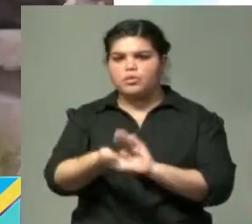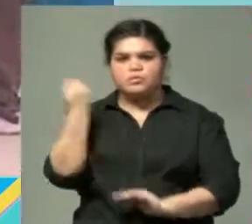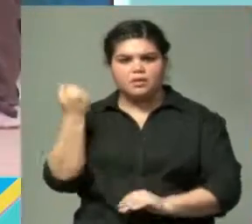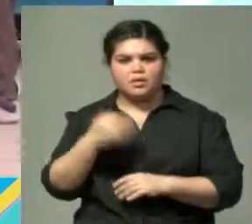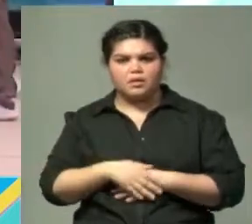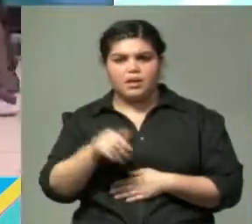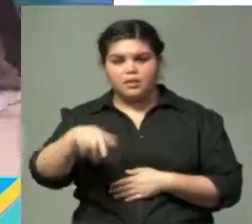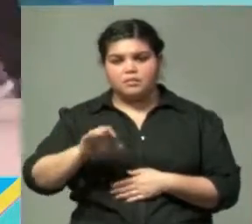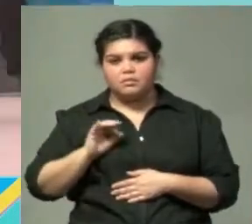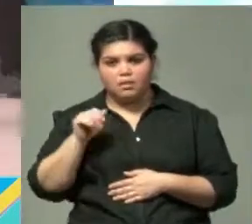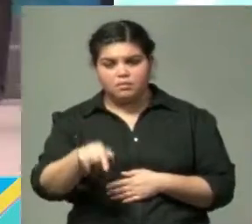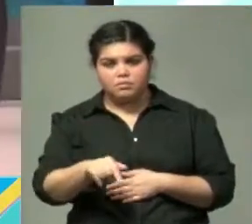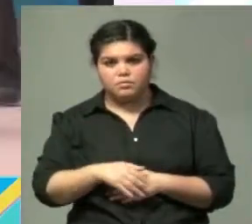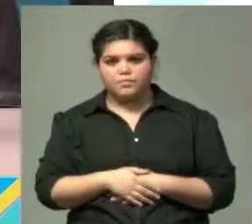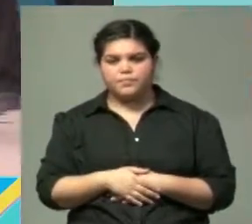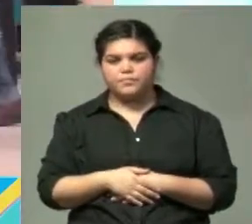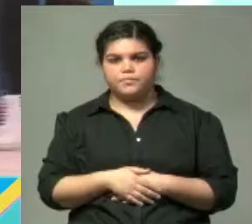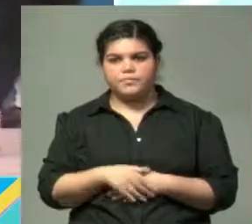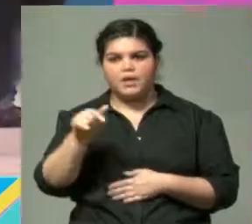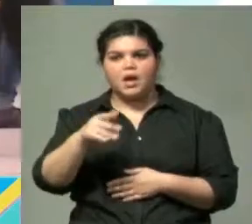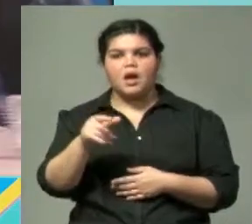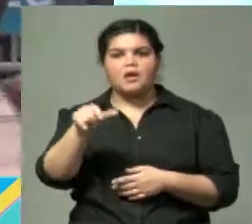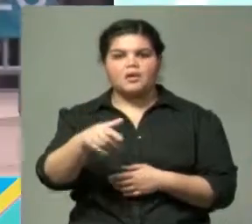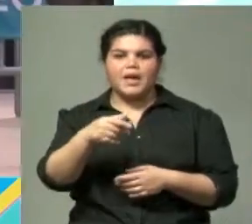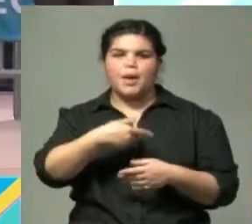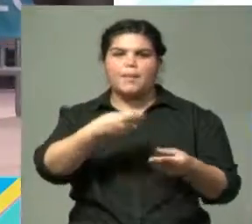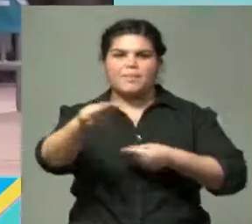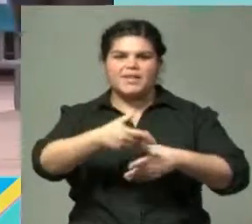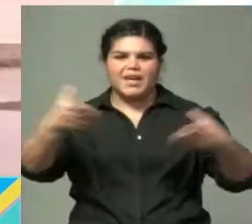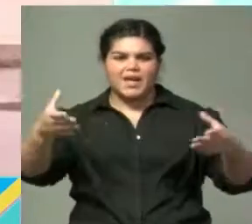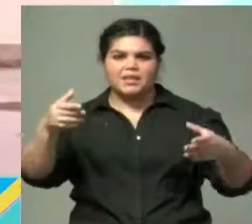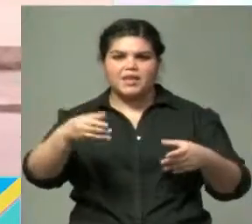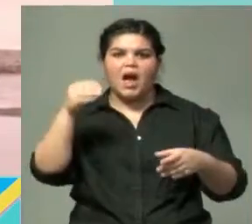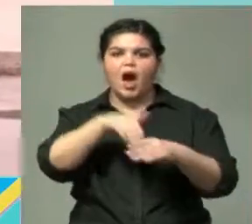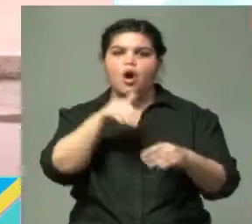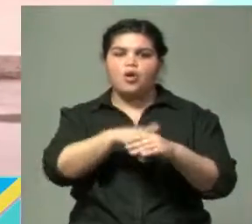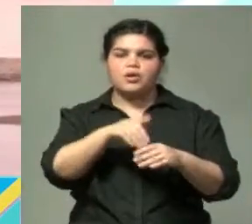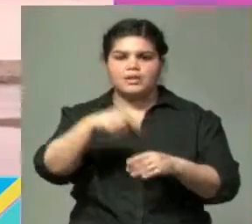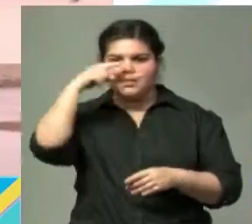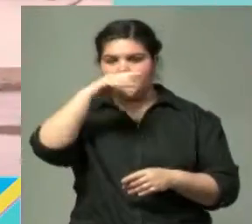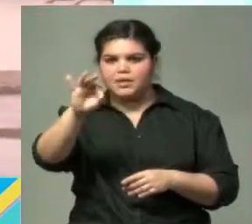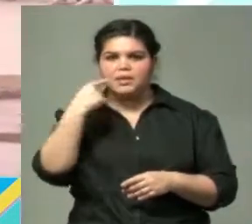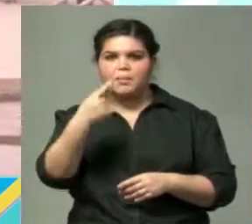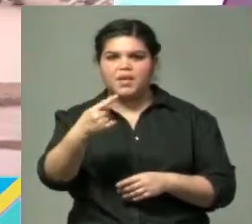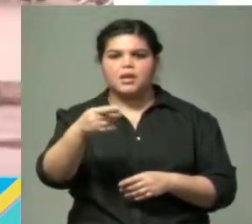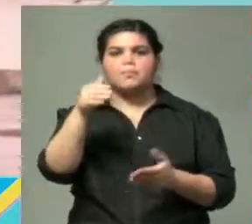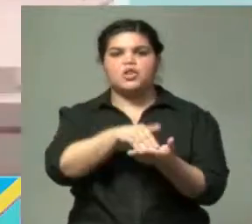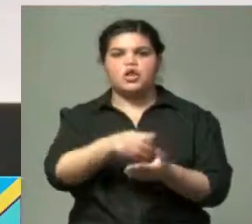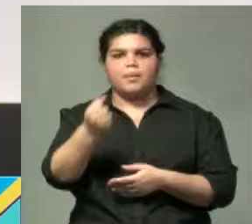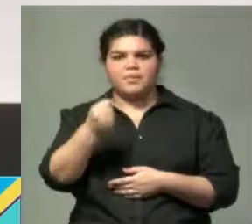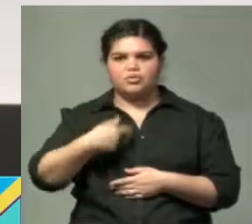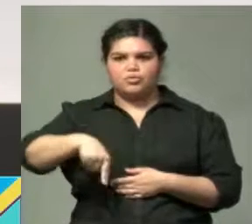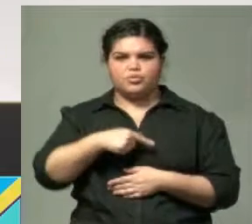el gobierno le ahorró a las grandes empresas 70.000 millones de pesos. Nicolás. Entonces, no es que no hay plata. Nosotros